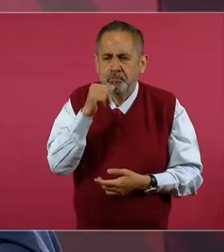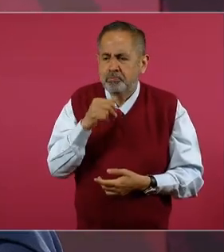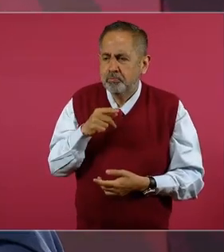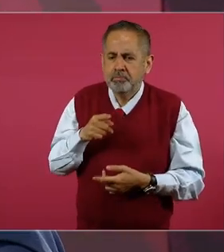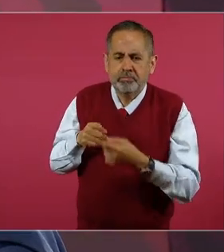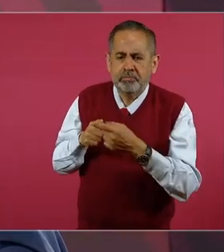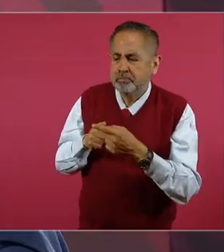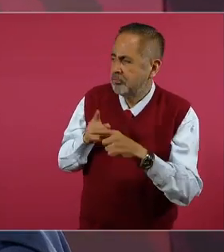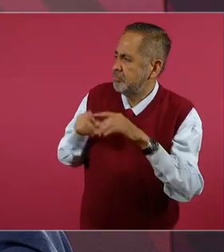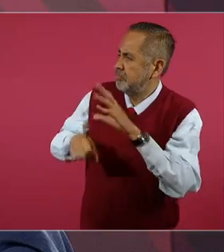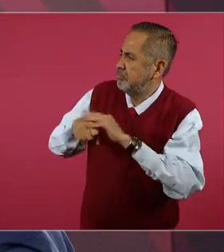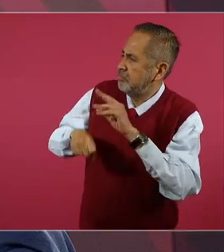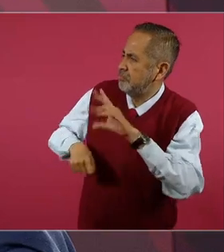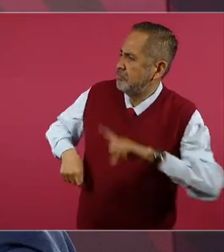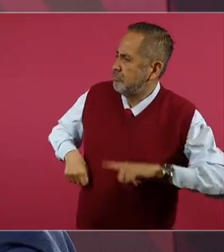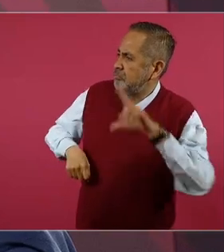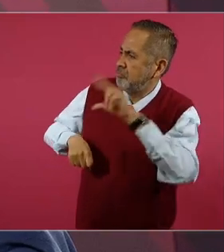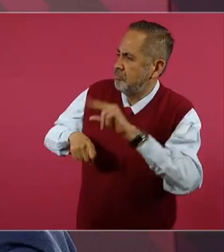de que